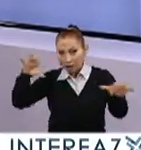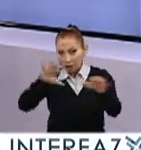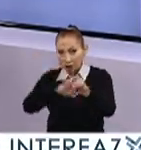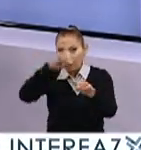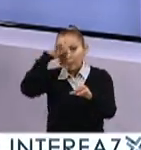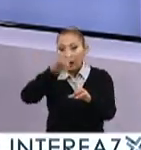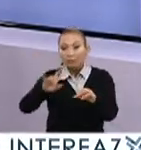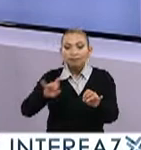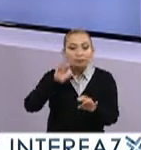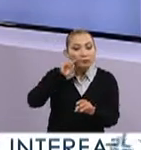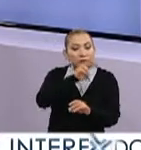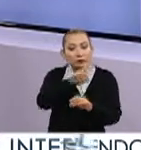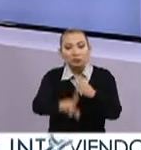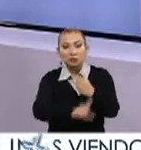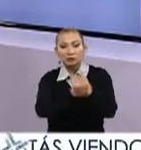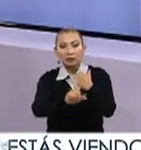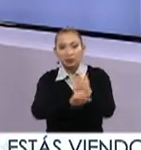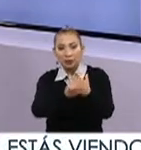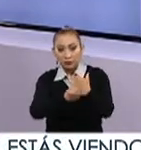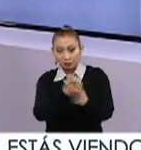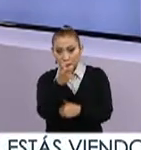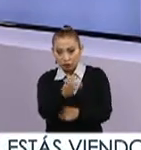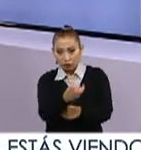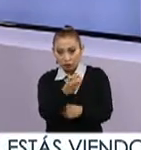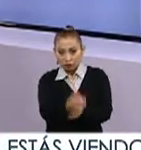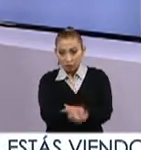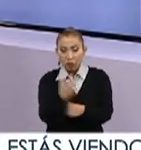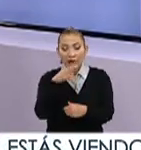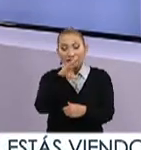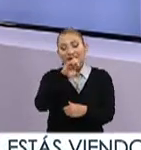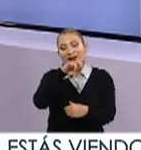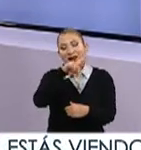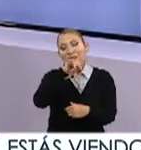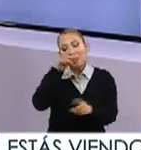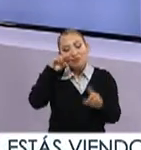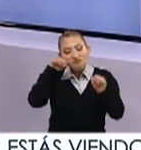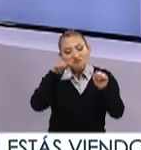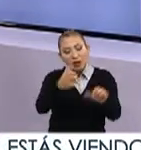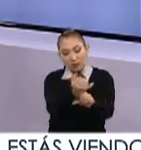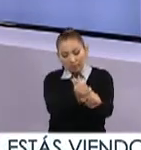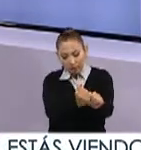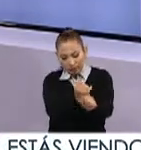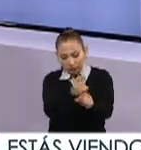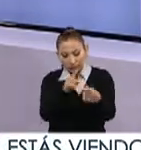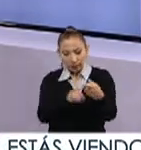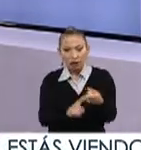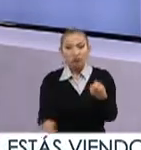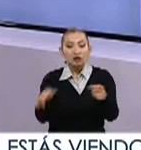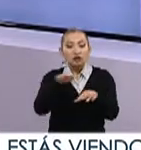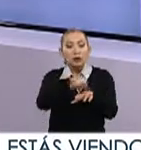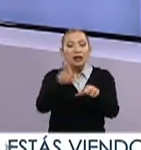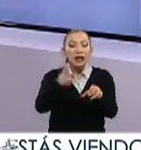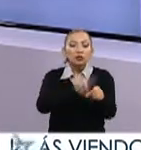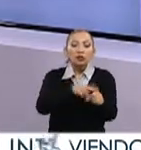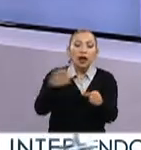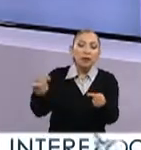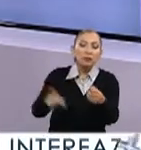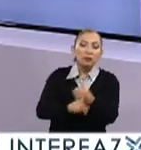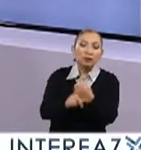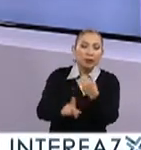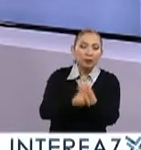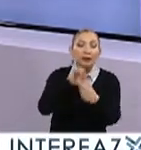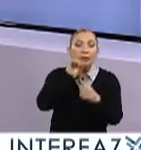México ante las situaciones de desastre. A partir de ese momento, el CENAPRED se enfoca en la investigación sobre los fenómenos naturales y